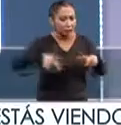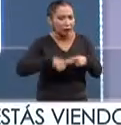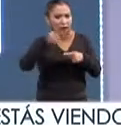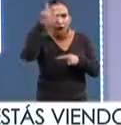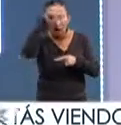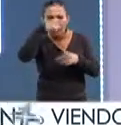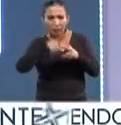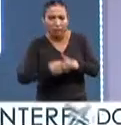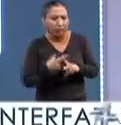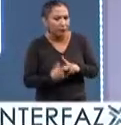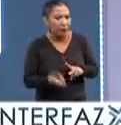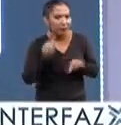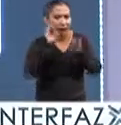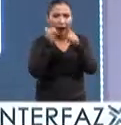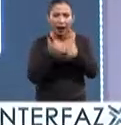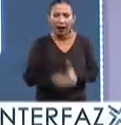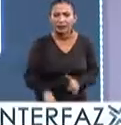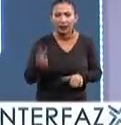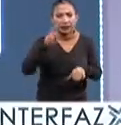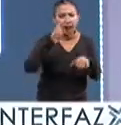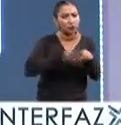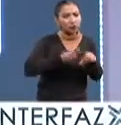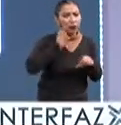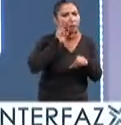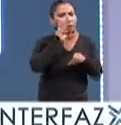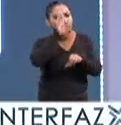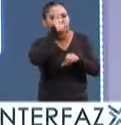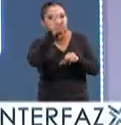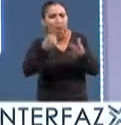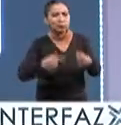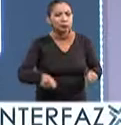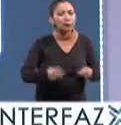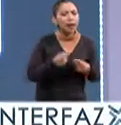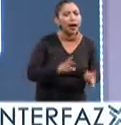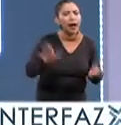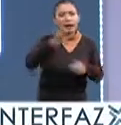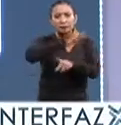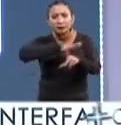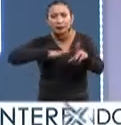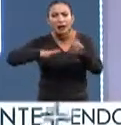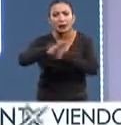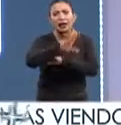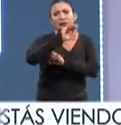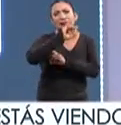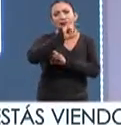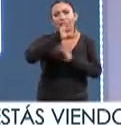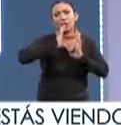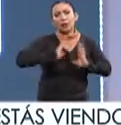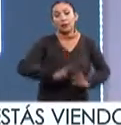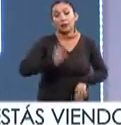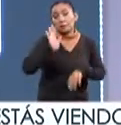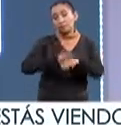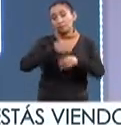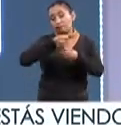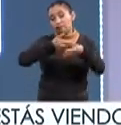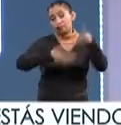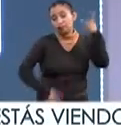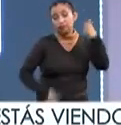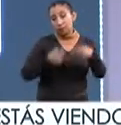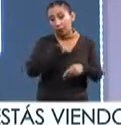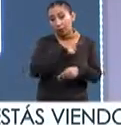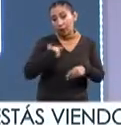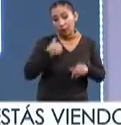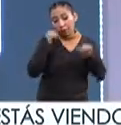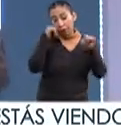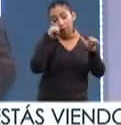lingüística, lógico-matemática, artística, naturalista, musical, espacial, cinético-corporal y más. Así que lo que hay que